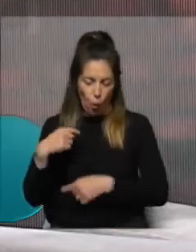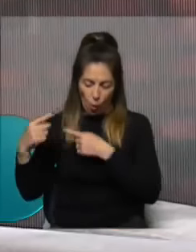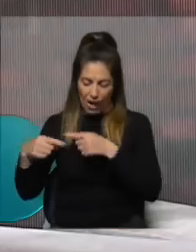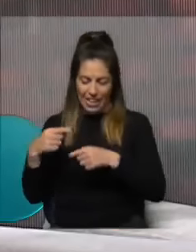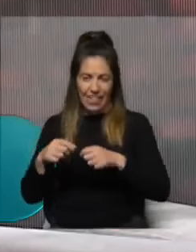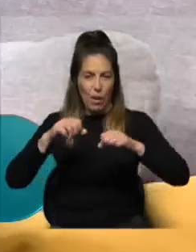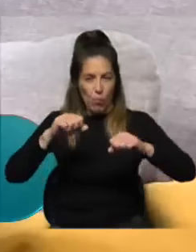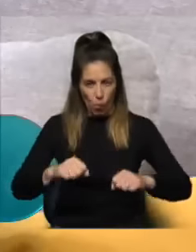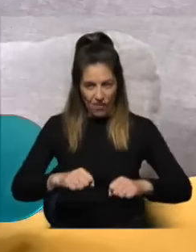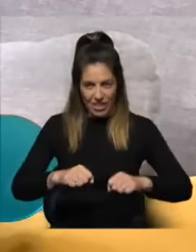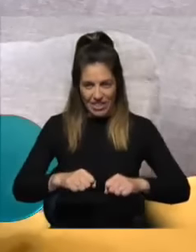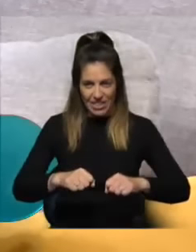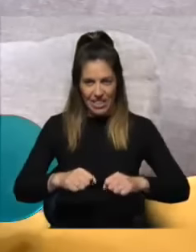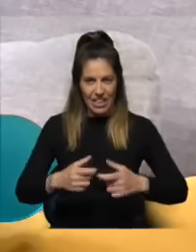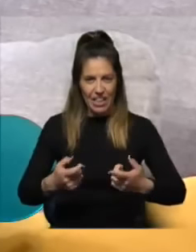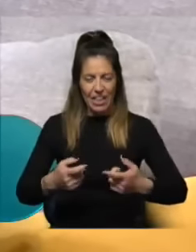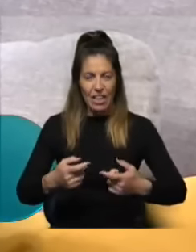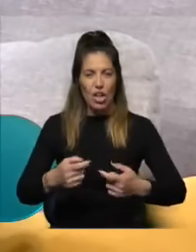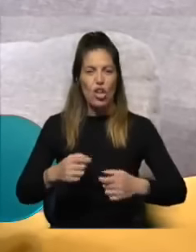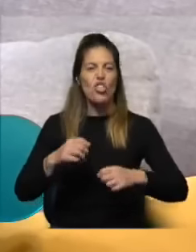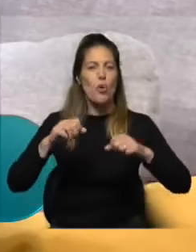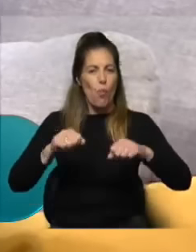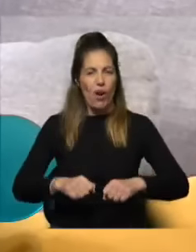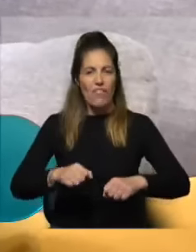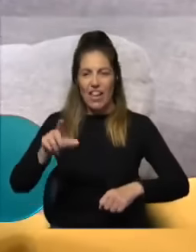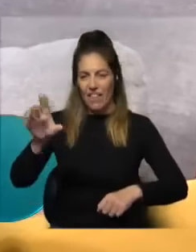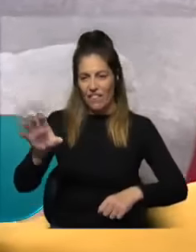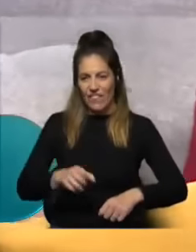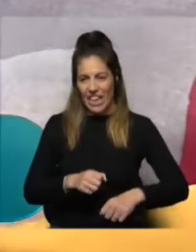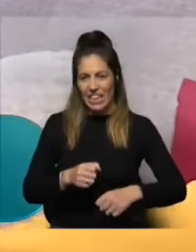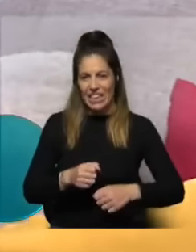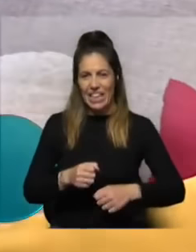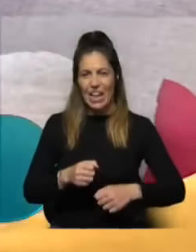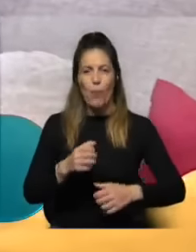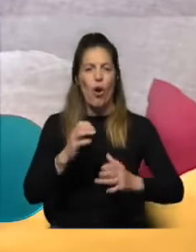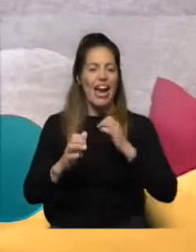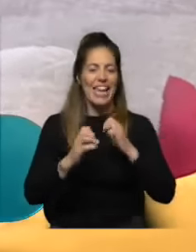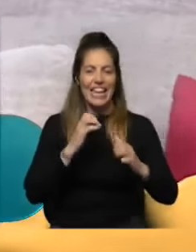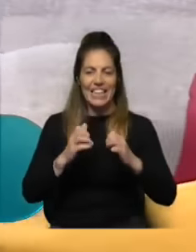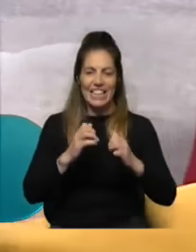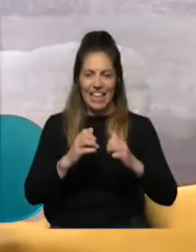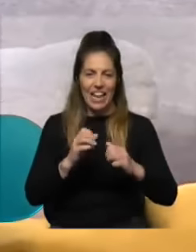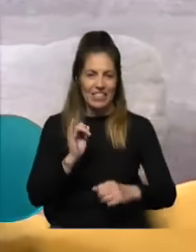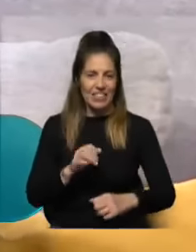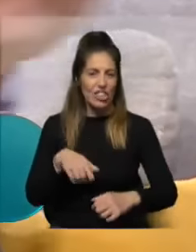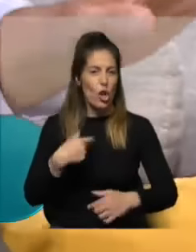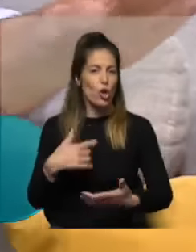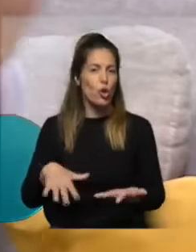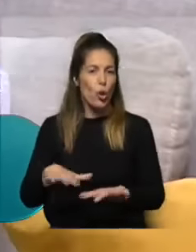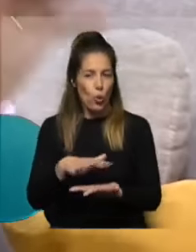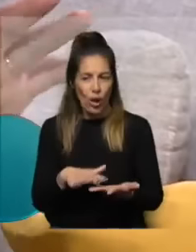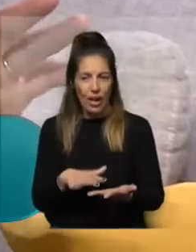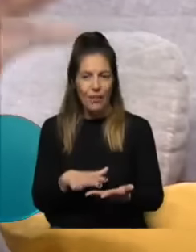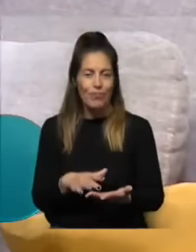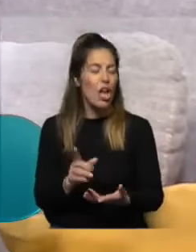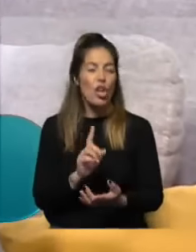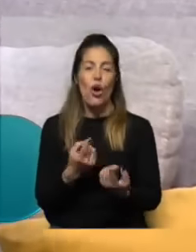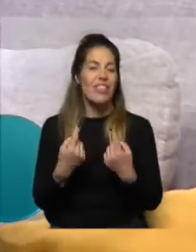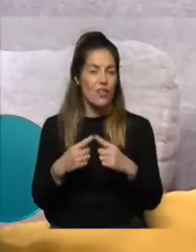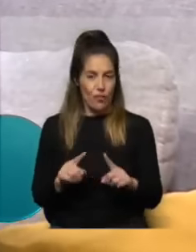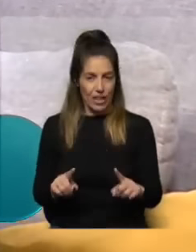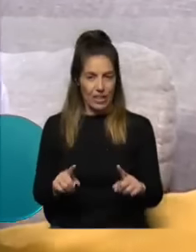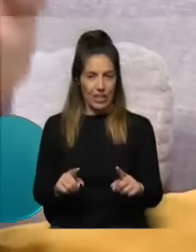muebles? ¿Los muebles vienen con energía de otro lado? Es correcto, ponele que, llámalo como energía de otro lado. Sí, no es lo mismo,